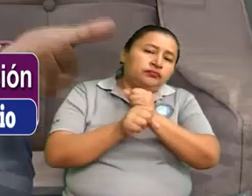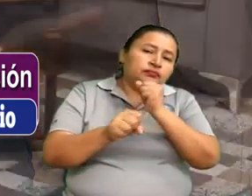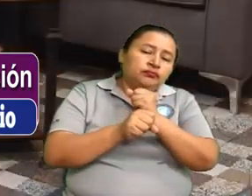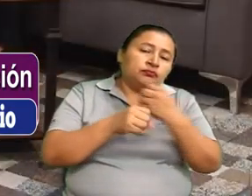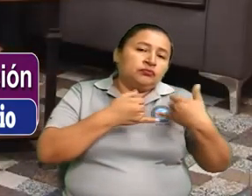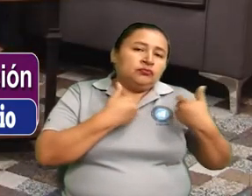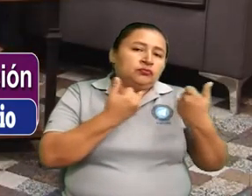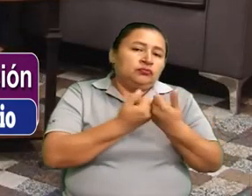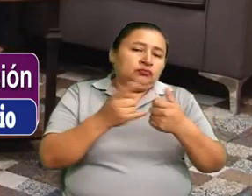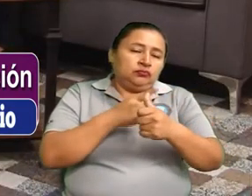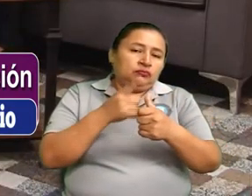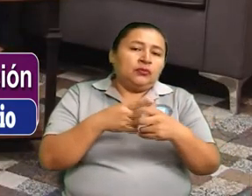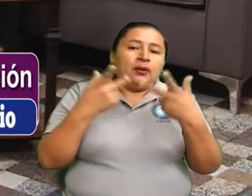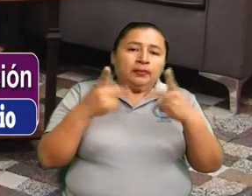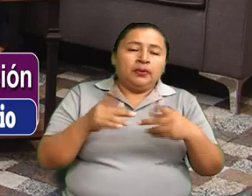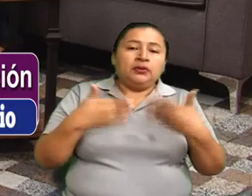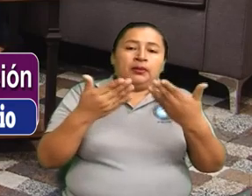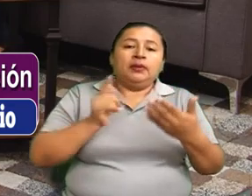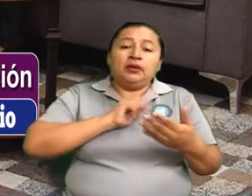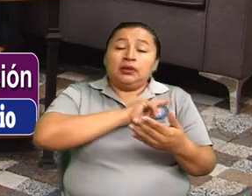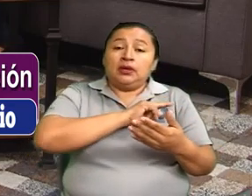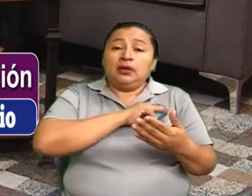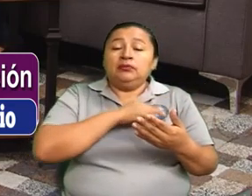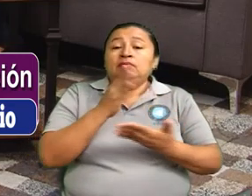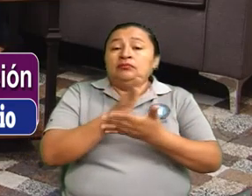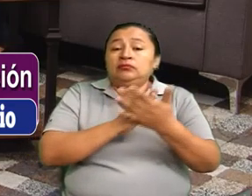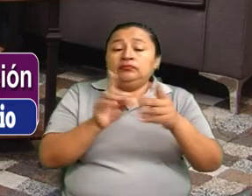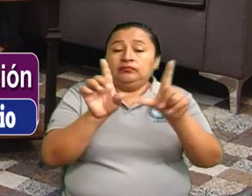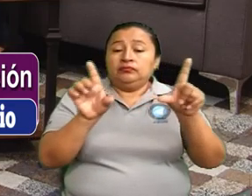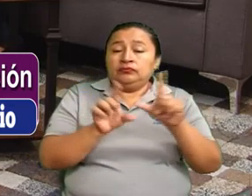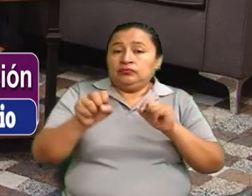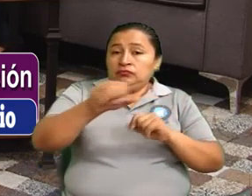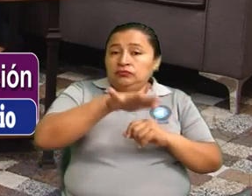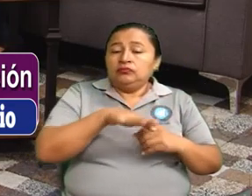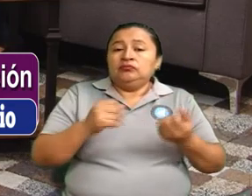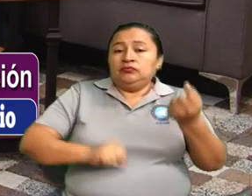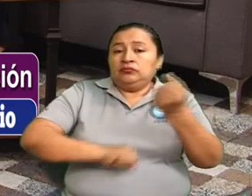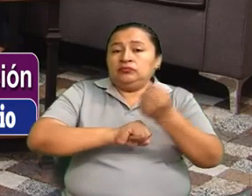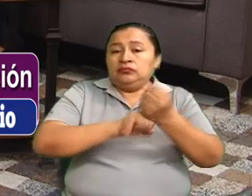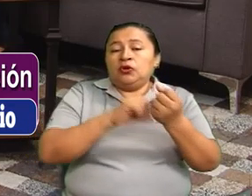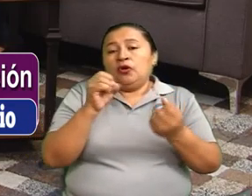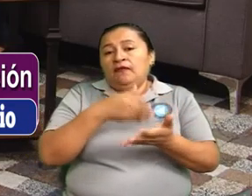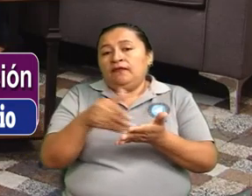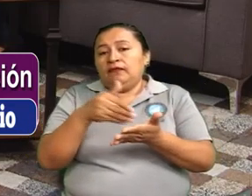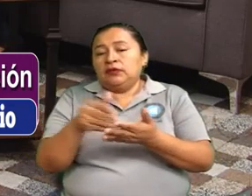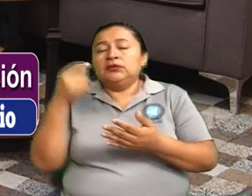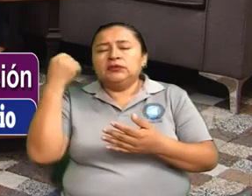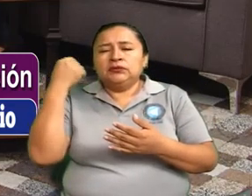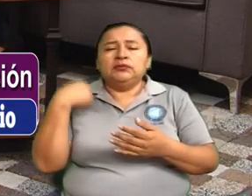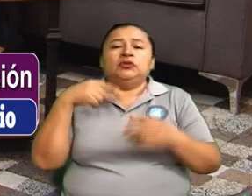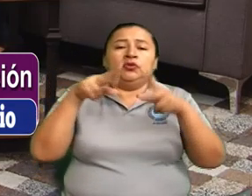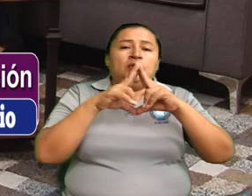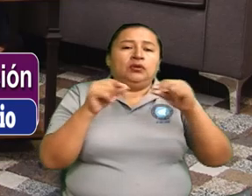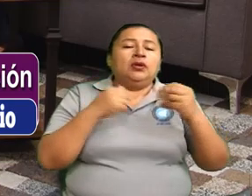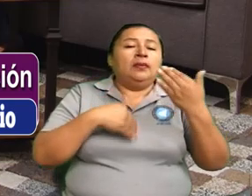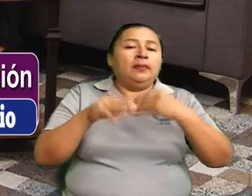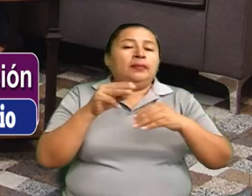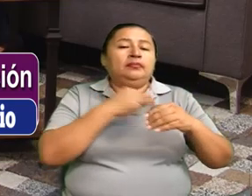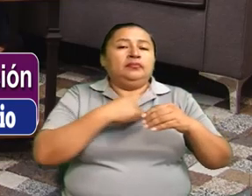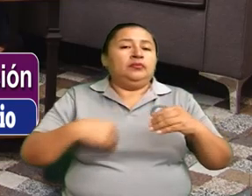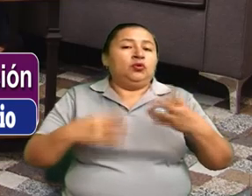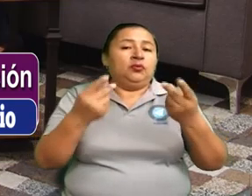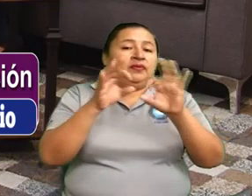en principio, pero también entendemos que hay movimientos sociales que precisamente apoyan o también facilitan el emprendimiento en nuestro país, además del Ministerio de la Economía